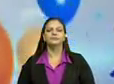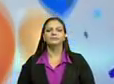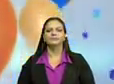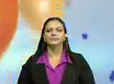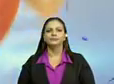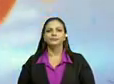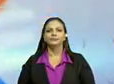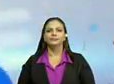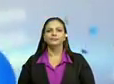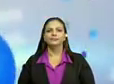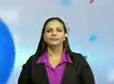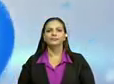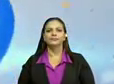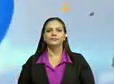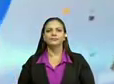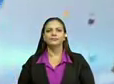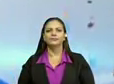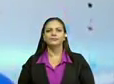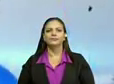¡Felicidades! ¡Que rompa la piñata!